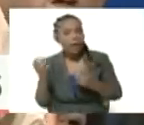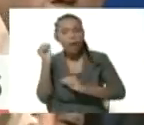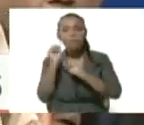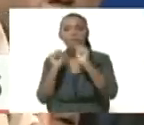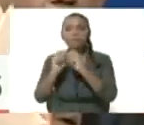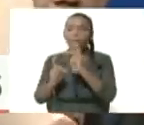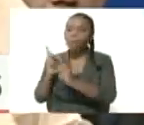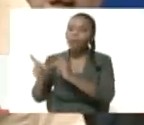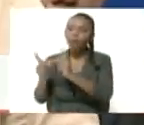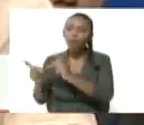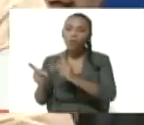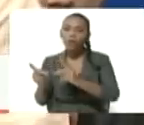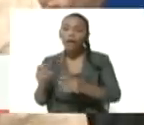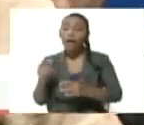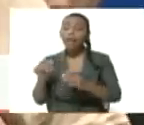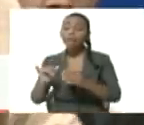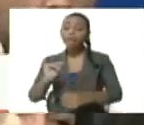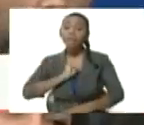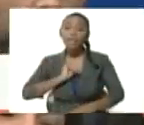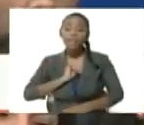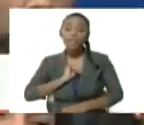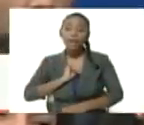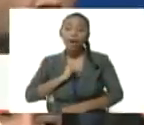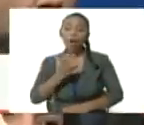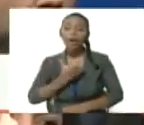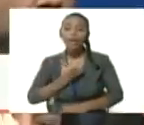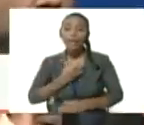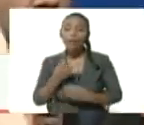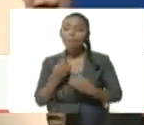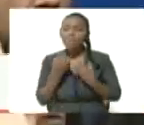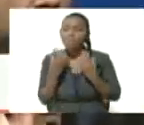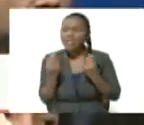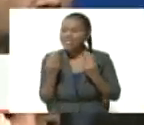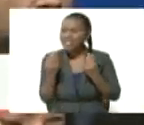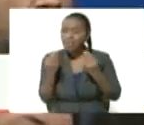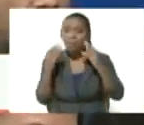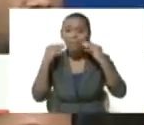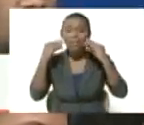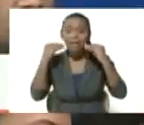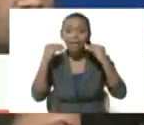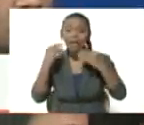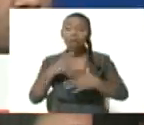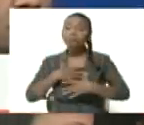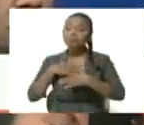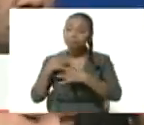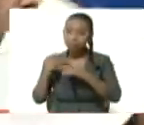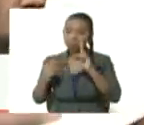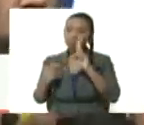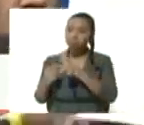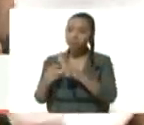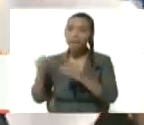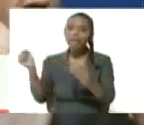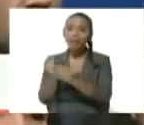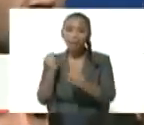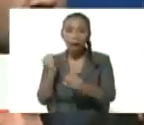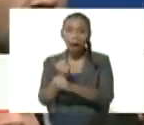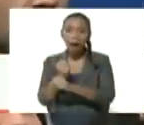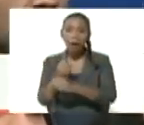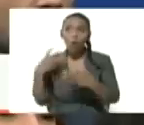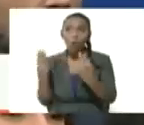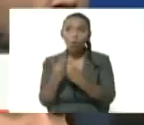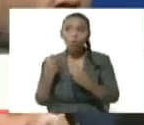productivo. Ya se han identificado con los alcaldes una cantidad de experiencias productivas interesantes que vamos a trabajar con